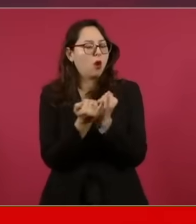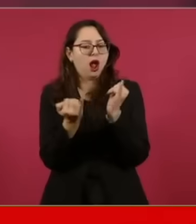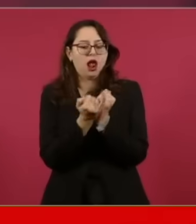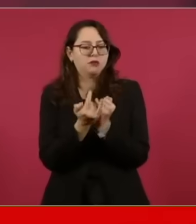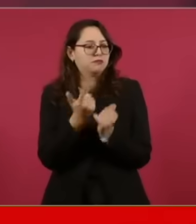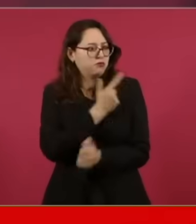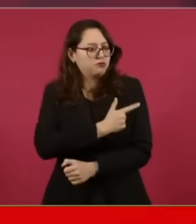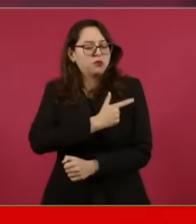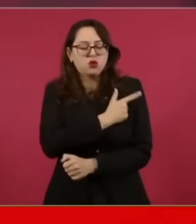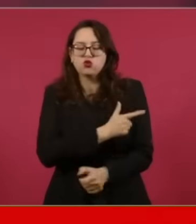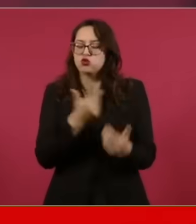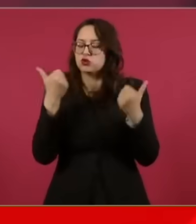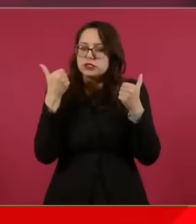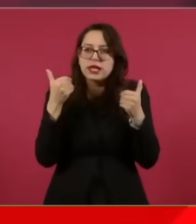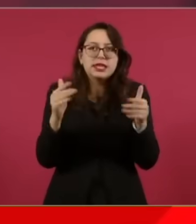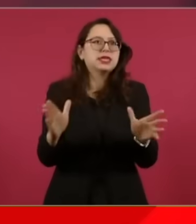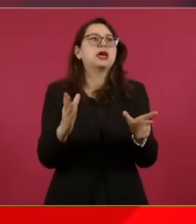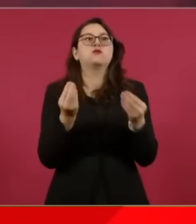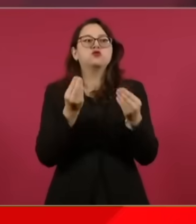recursos